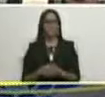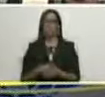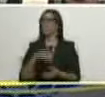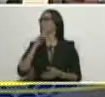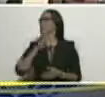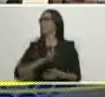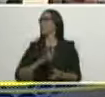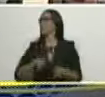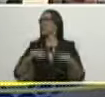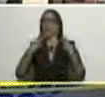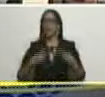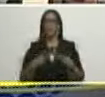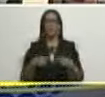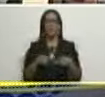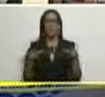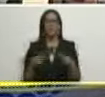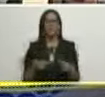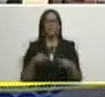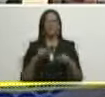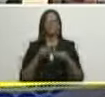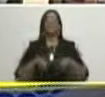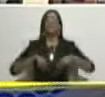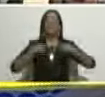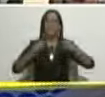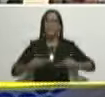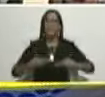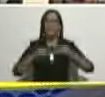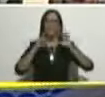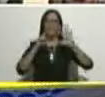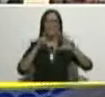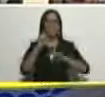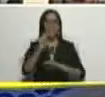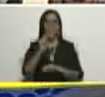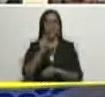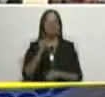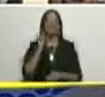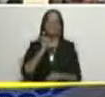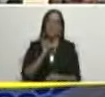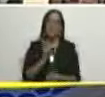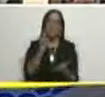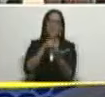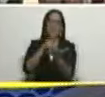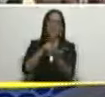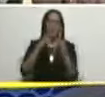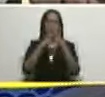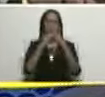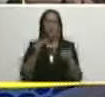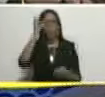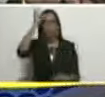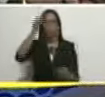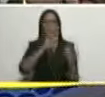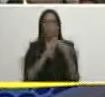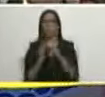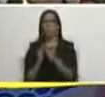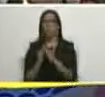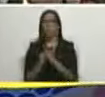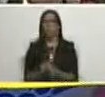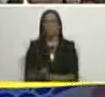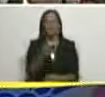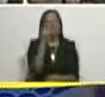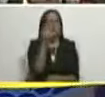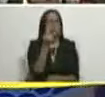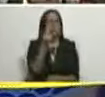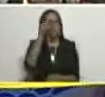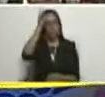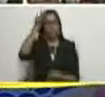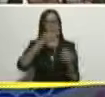Estamos en la nueva fase de las 7T, compañeros, y deben llegar a todos los consejos comunales. Ni un solo consejo